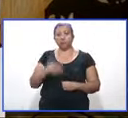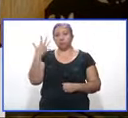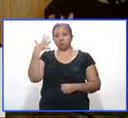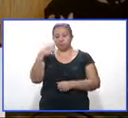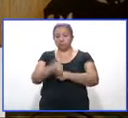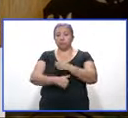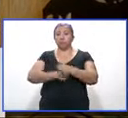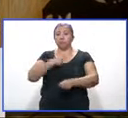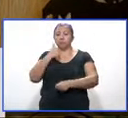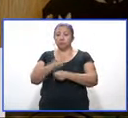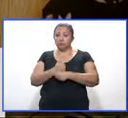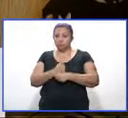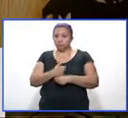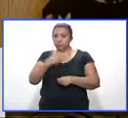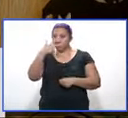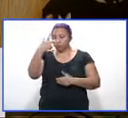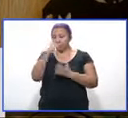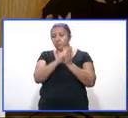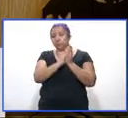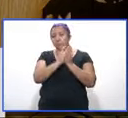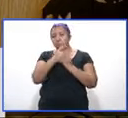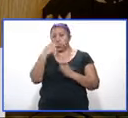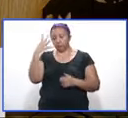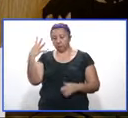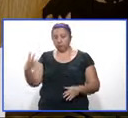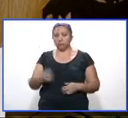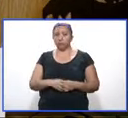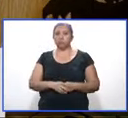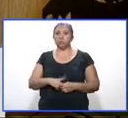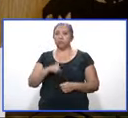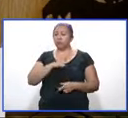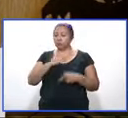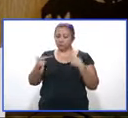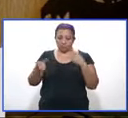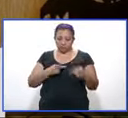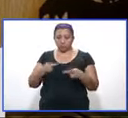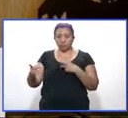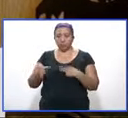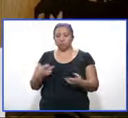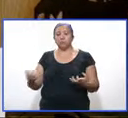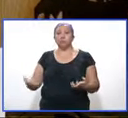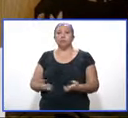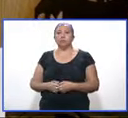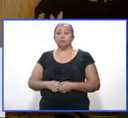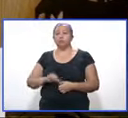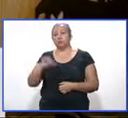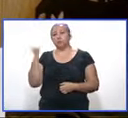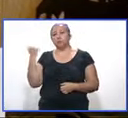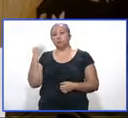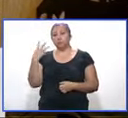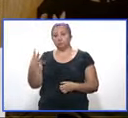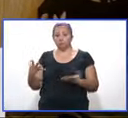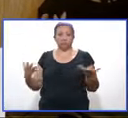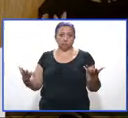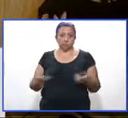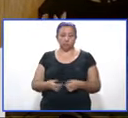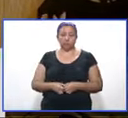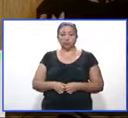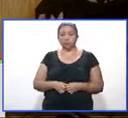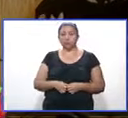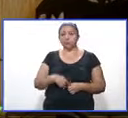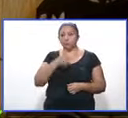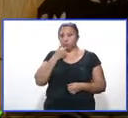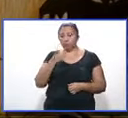años, son 8 libros, 4 con puras prácticas y ejercicios y otros 4 que están dirigidos al